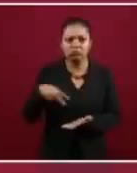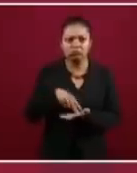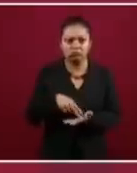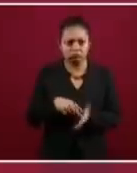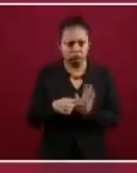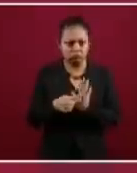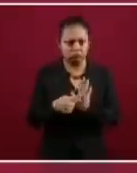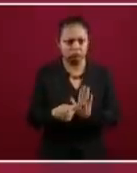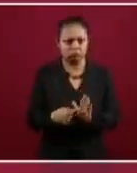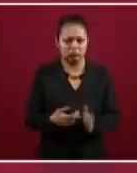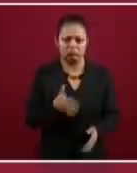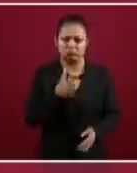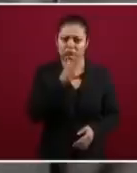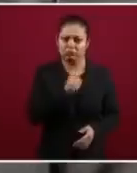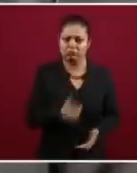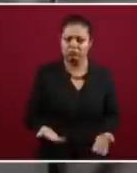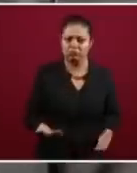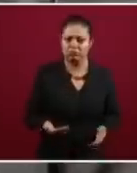Ahora